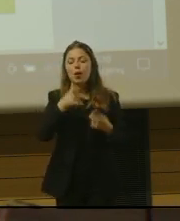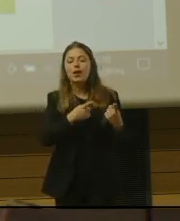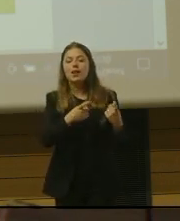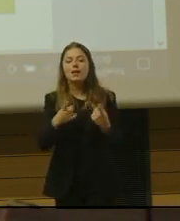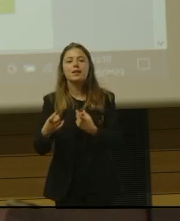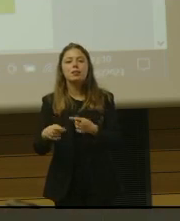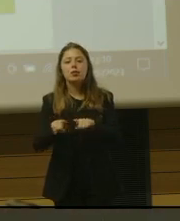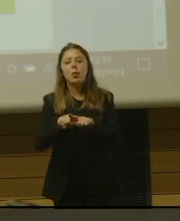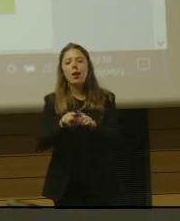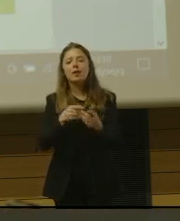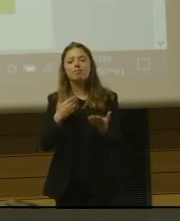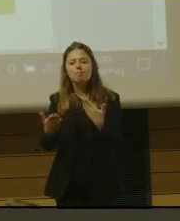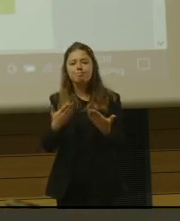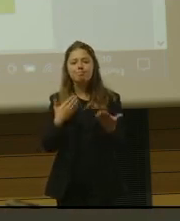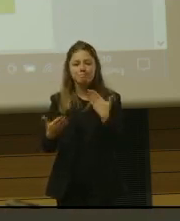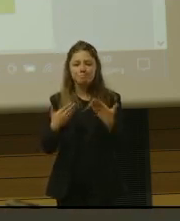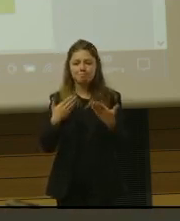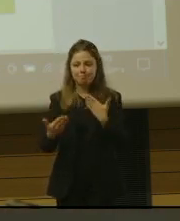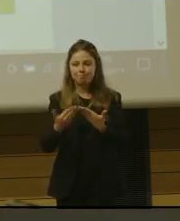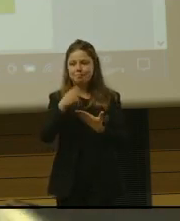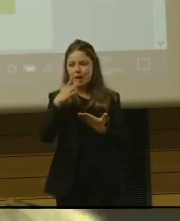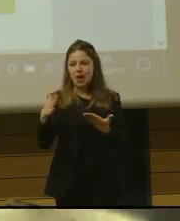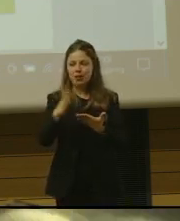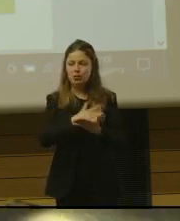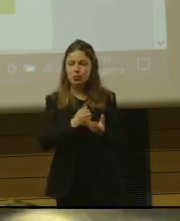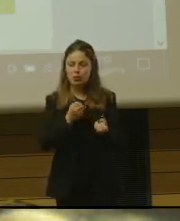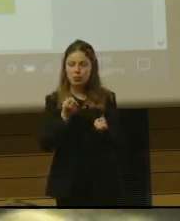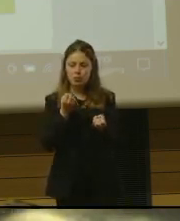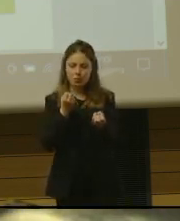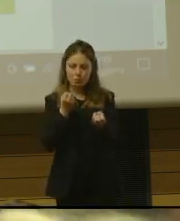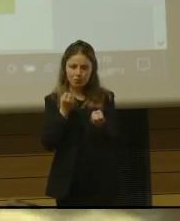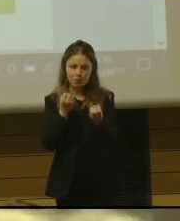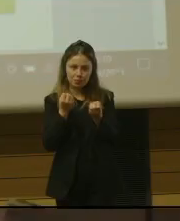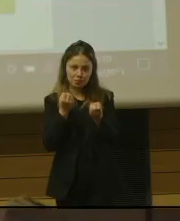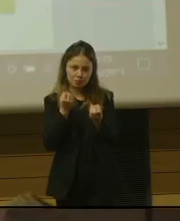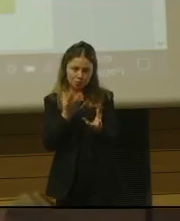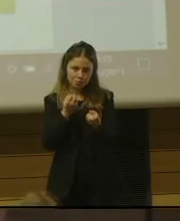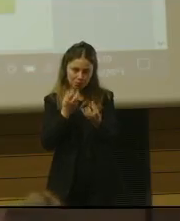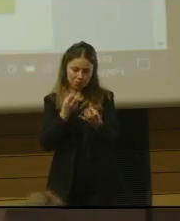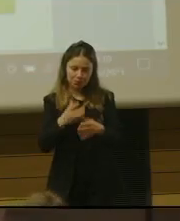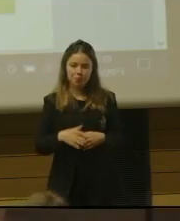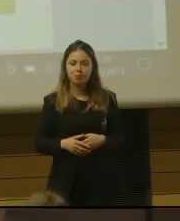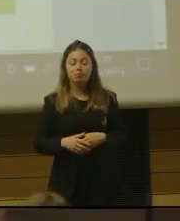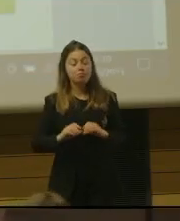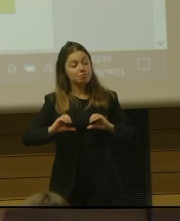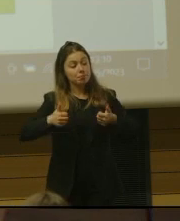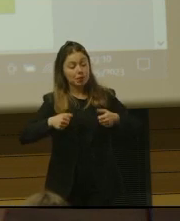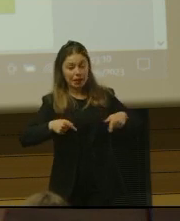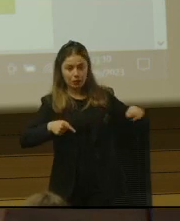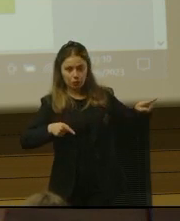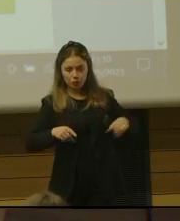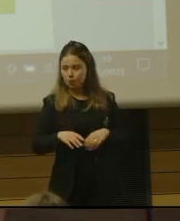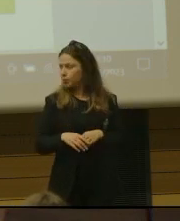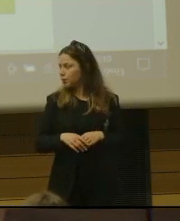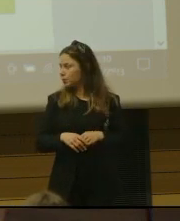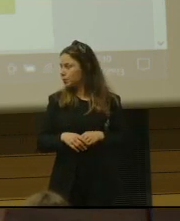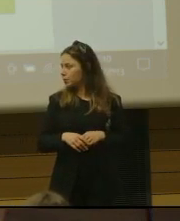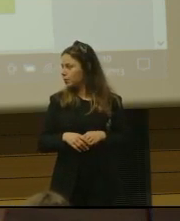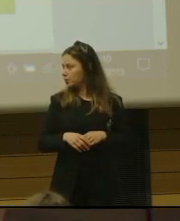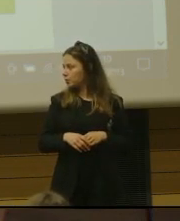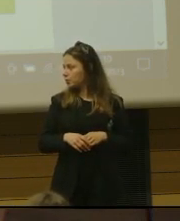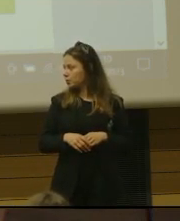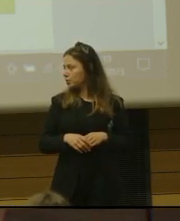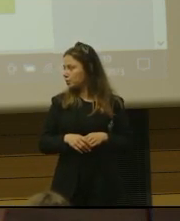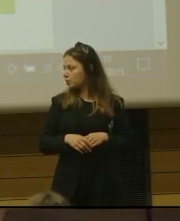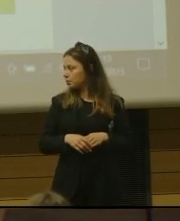necesitamos un poco de dinamismo, ¿no?, que aportemos todos. Sí, empiezas tú. Lo que te pido es que me acerques un poquitín el ordenador,